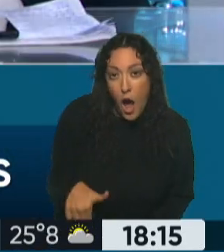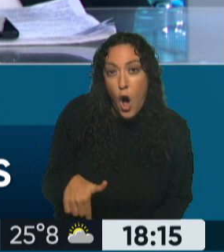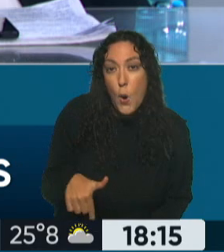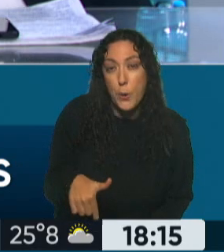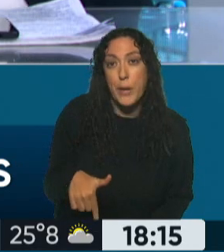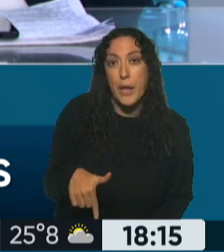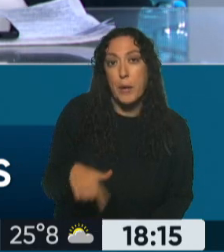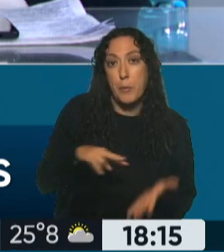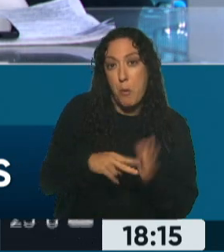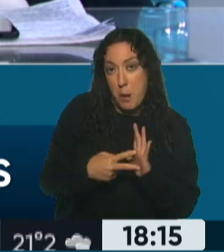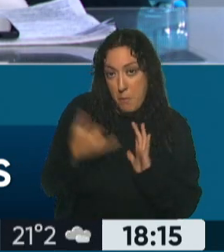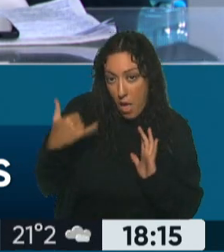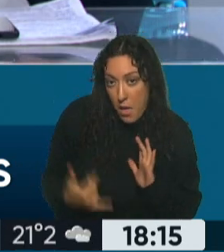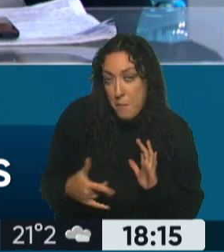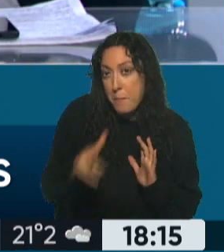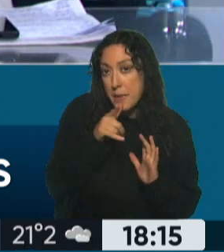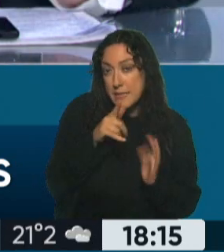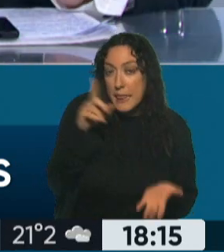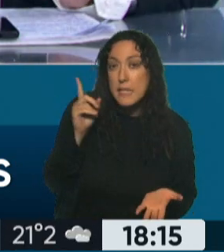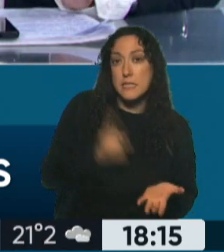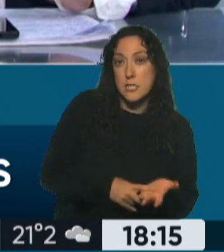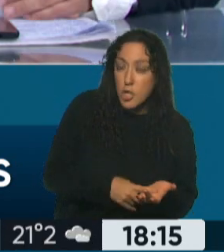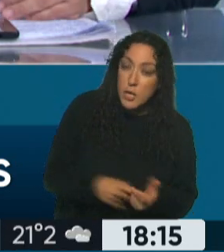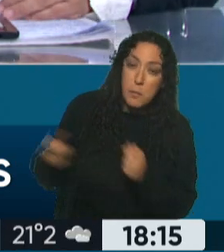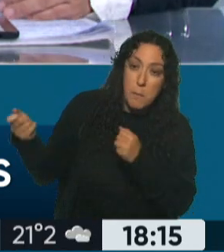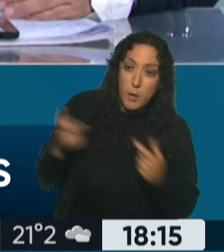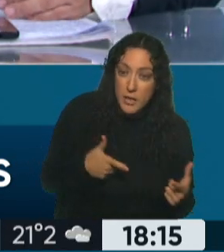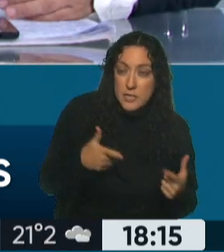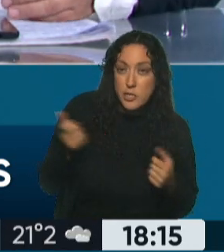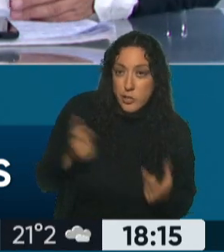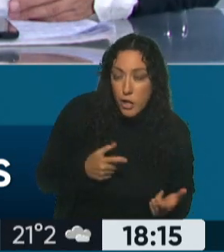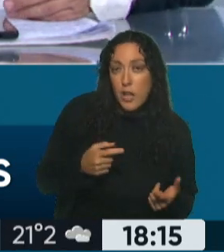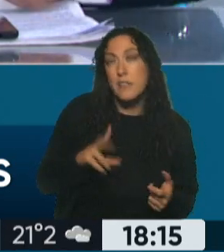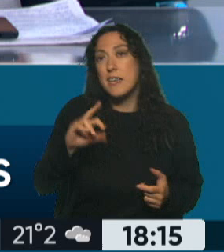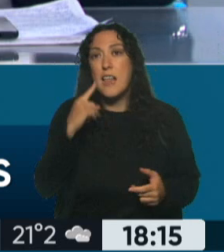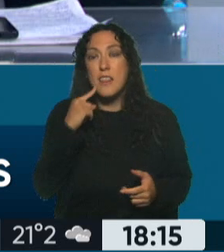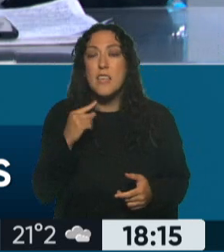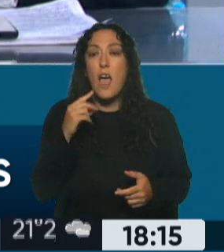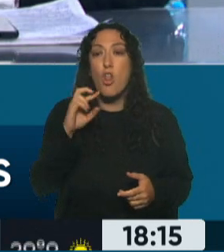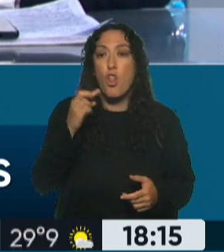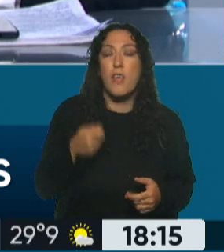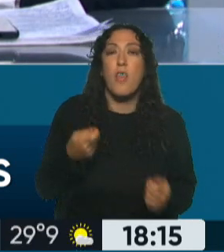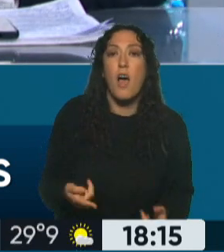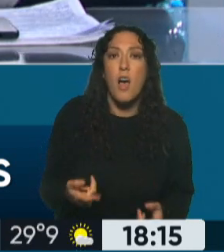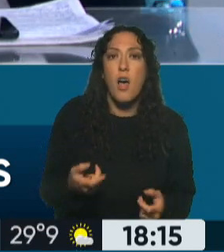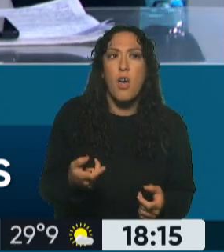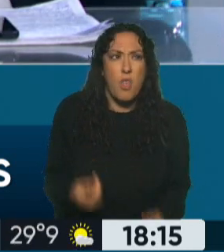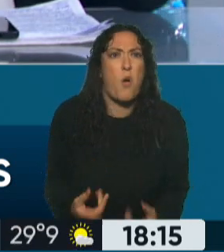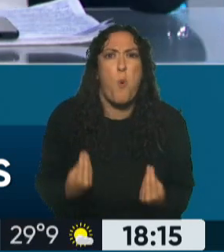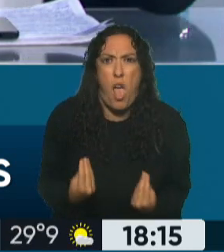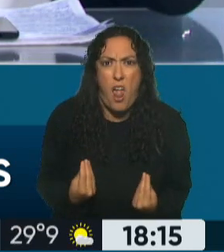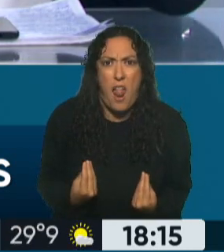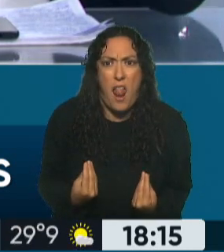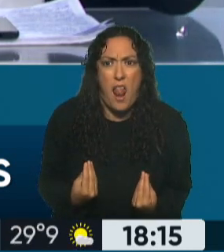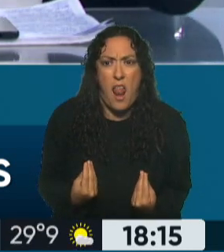pareciera que esta resolución con las importaciones ignorara que lo tiene entonces dice 30 días Te doy los dólares qué dólares le vas a dar